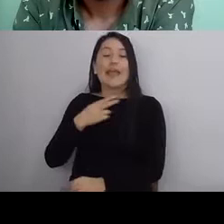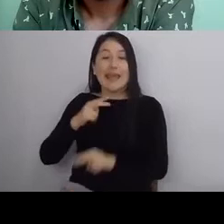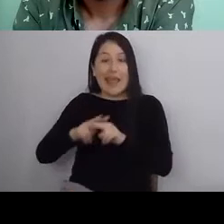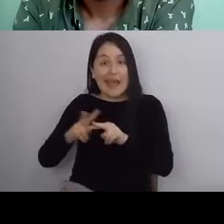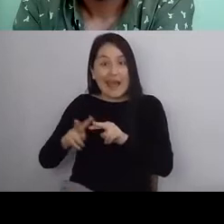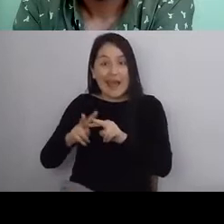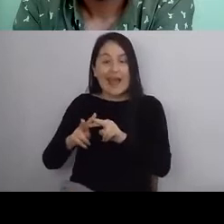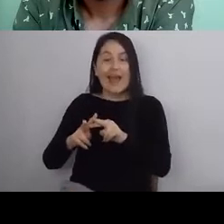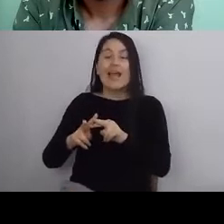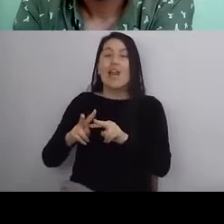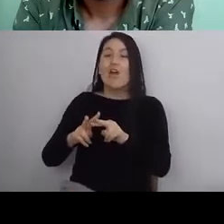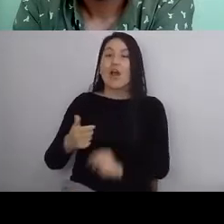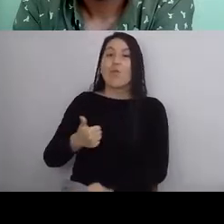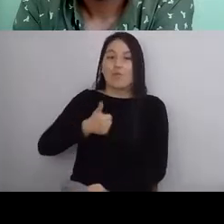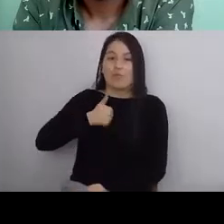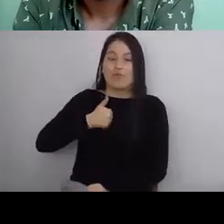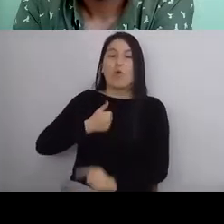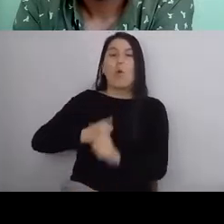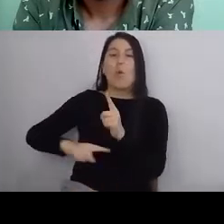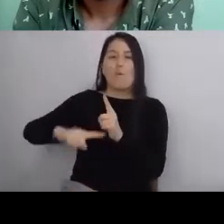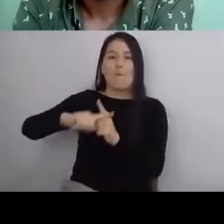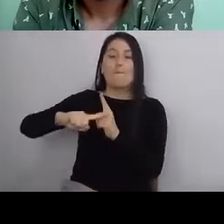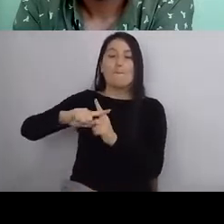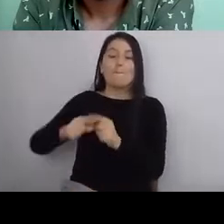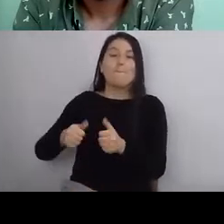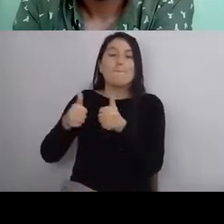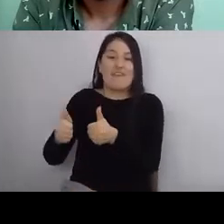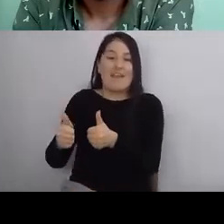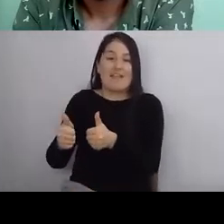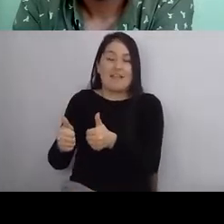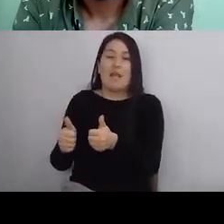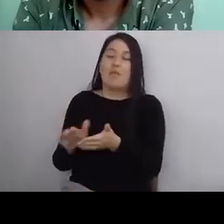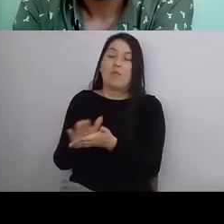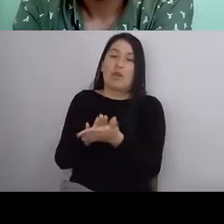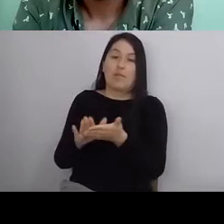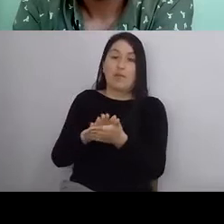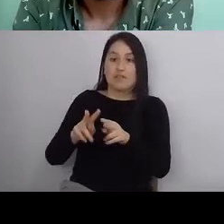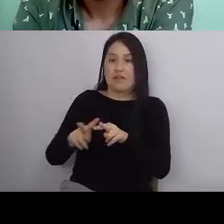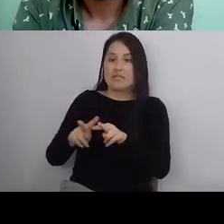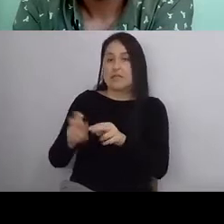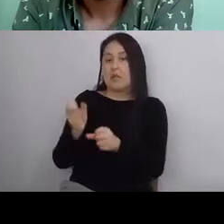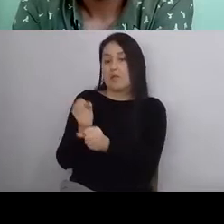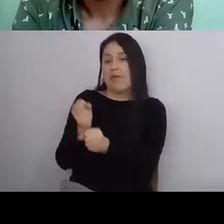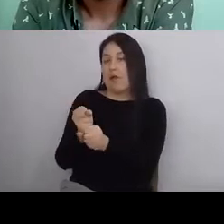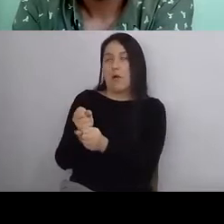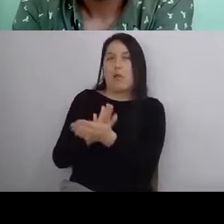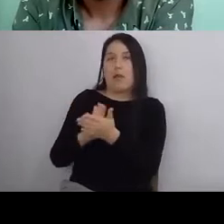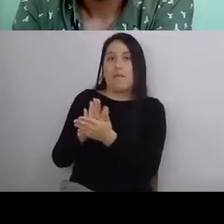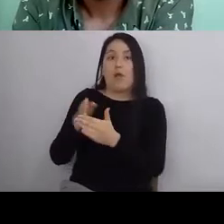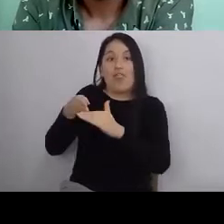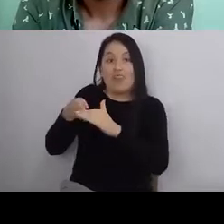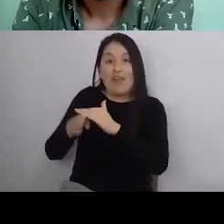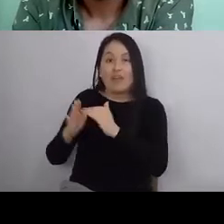Cuando nosotros vemos que una persona va a desarrollar o va a desarrollar una tarea, una función, por ejemplo, en una empresa, tenemos que saber